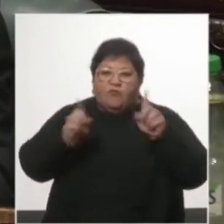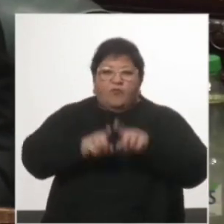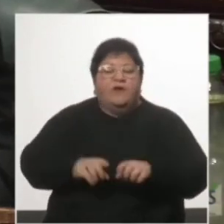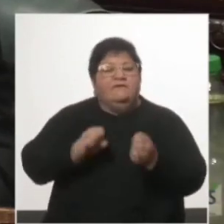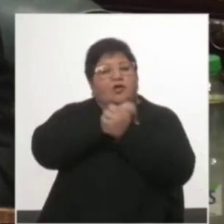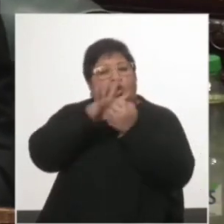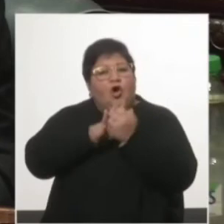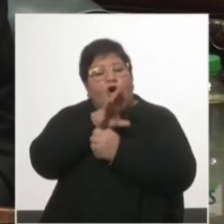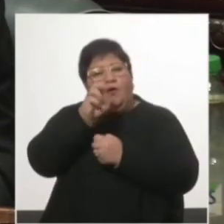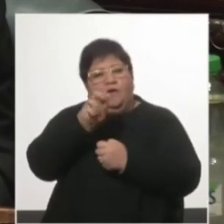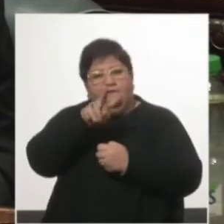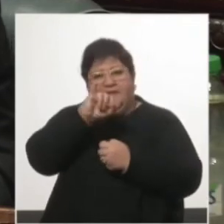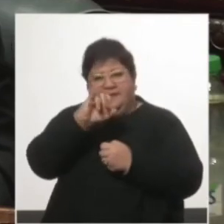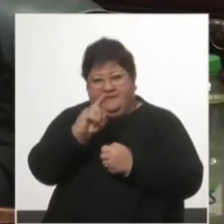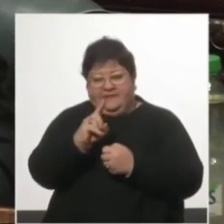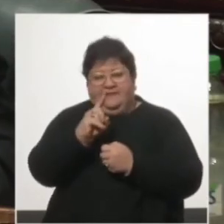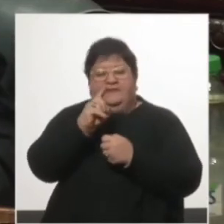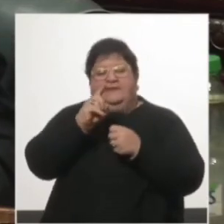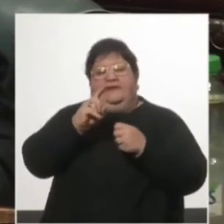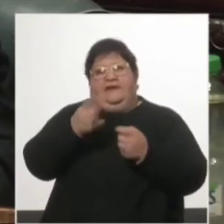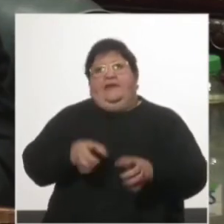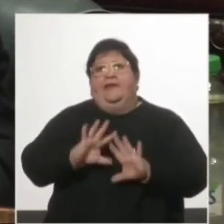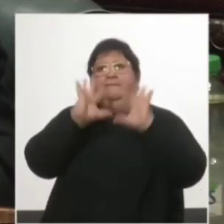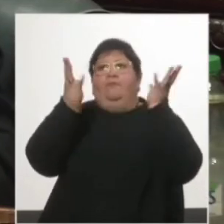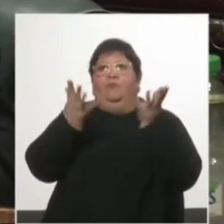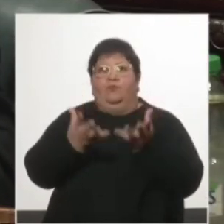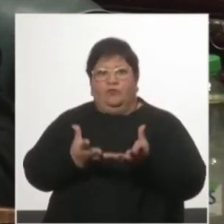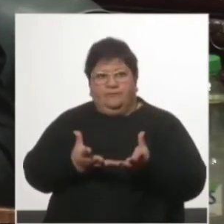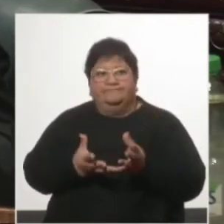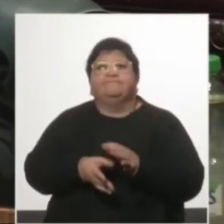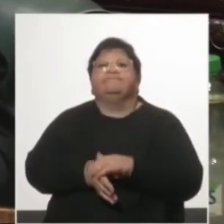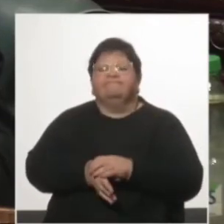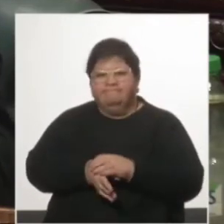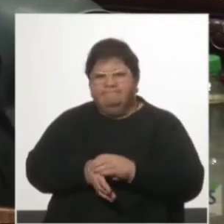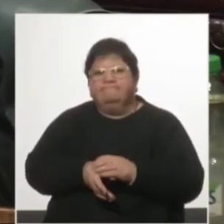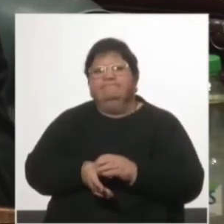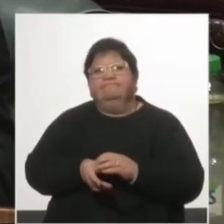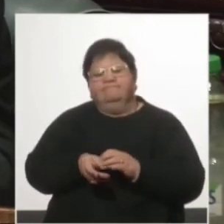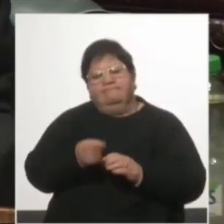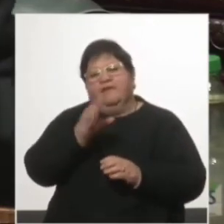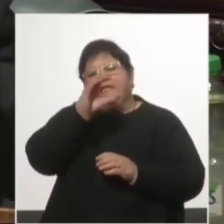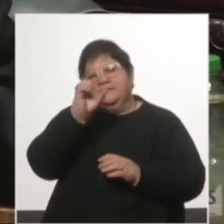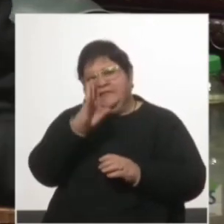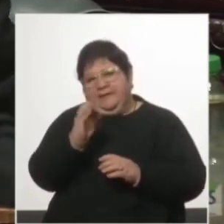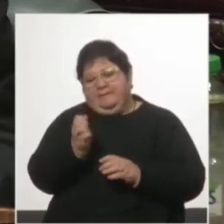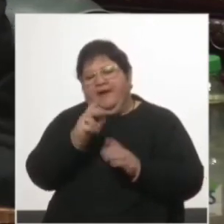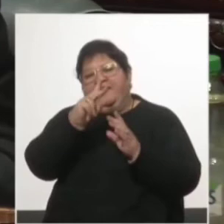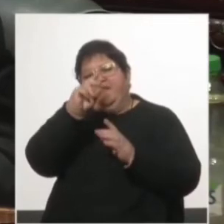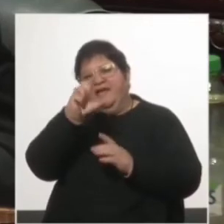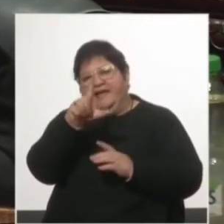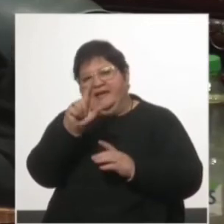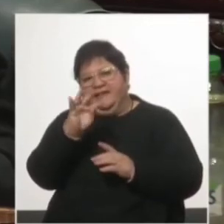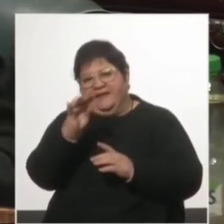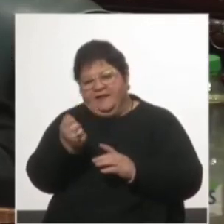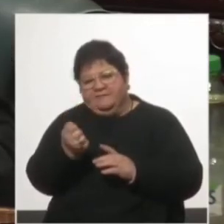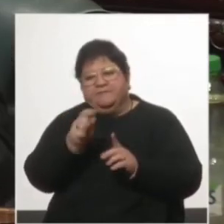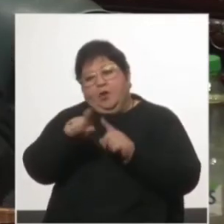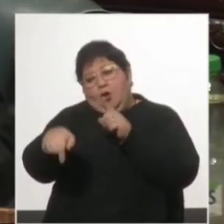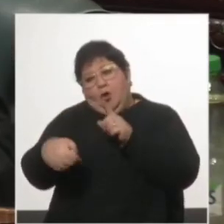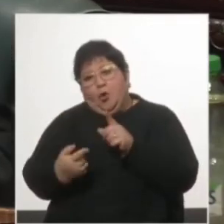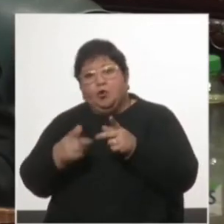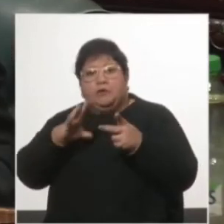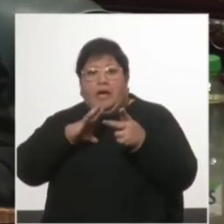mundo. Termino y redondeo, señor presidente. Que tiene que ver con la cepa Delta y alguna otra que parece que puede estar